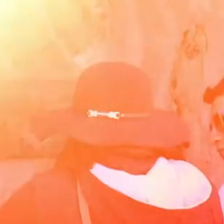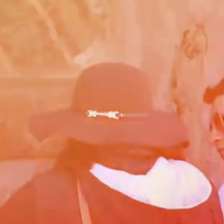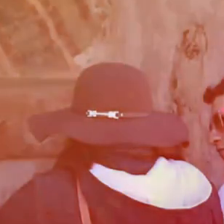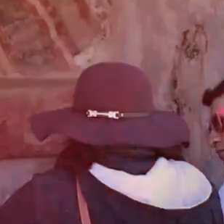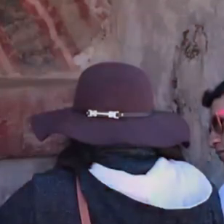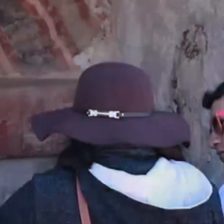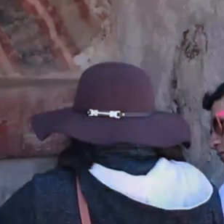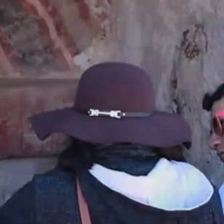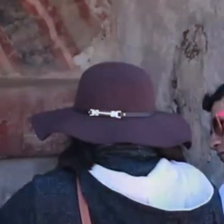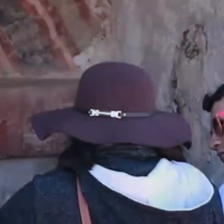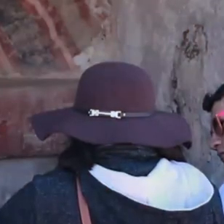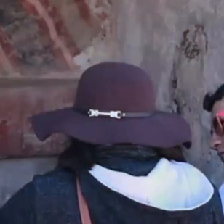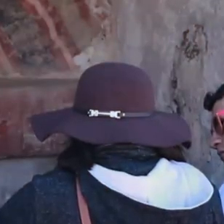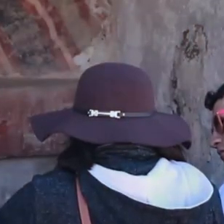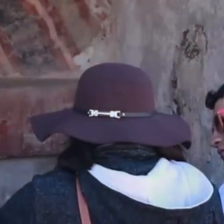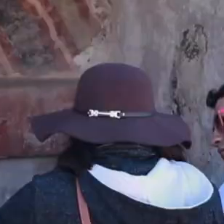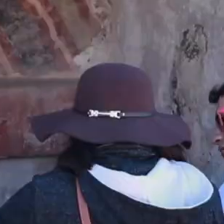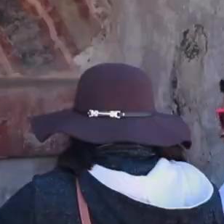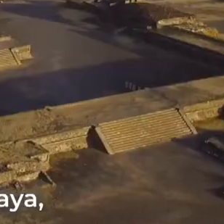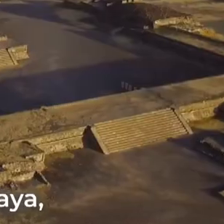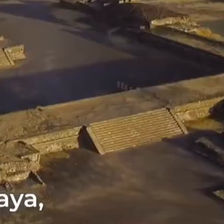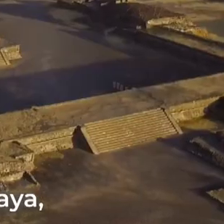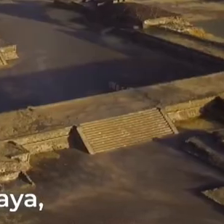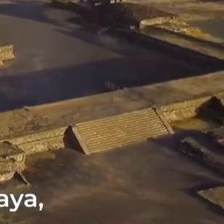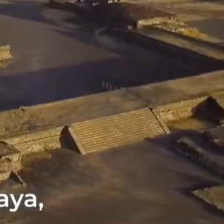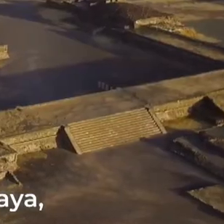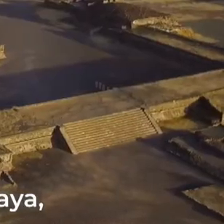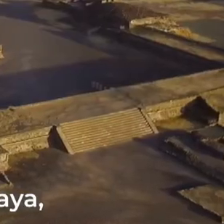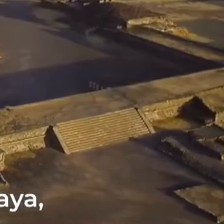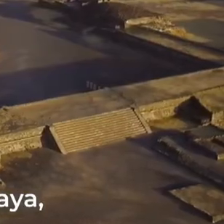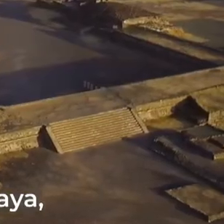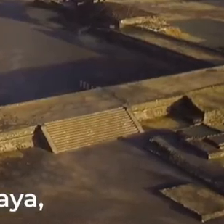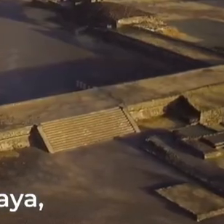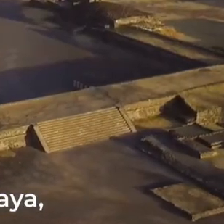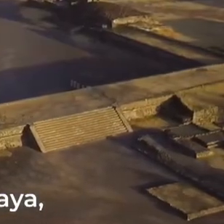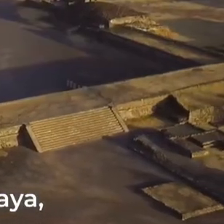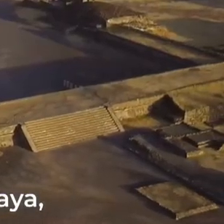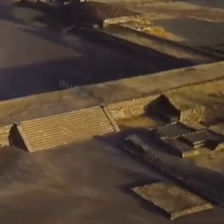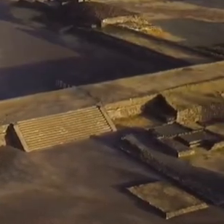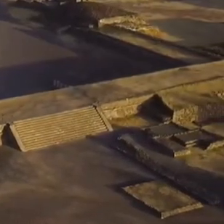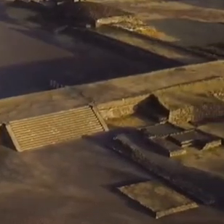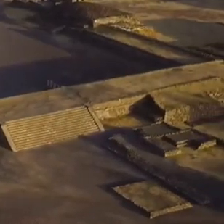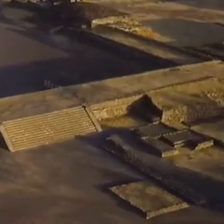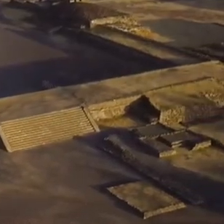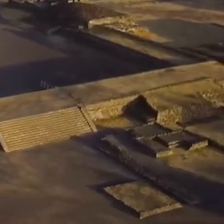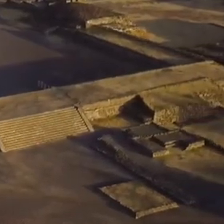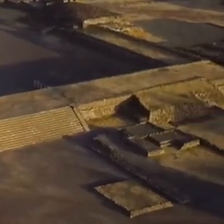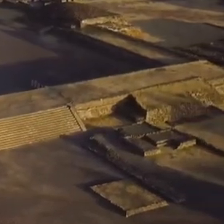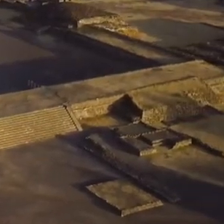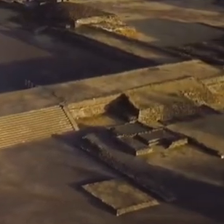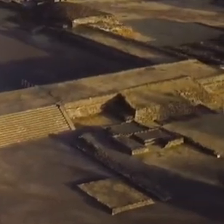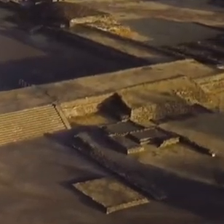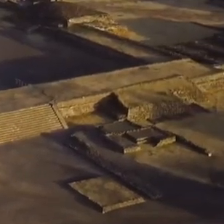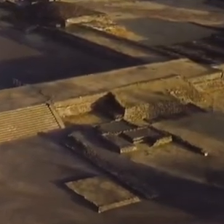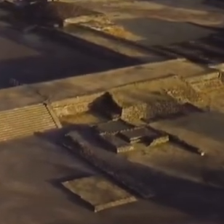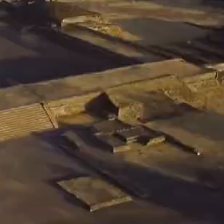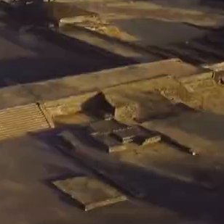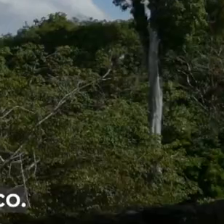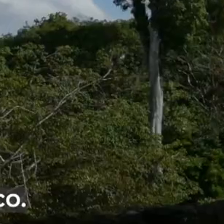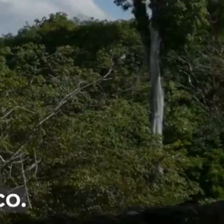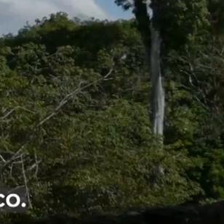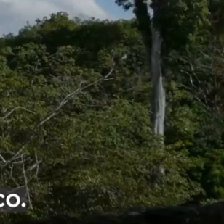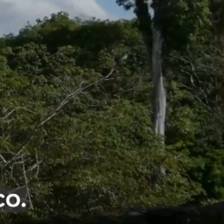la lejana metrópoli teotihuacana, hasta las remotas tierras del mundo maya en la costa oriental de la península